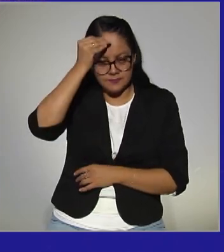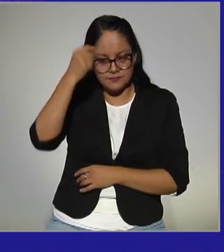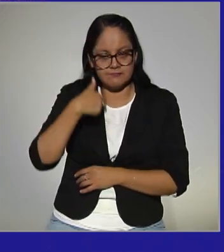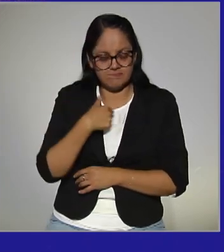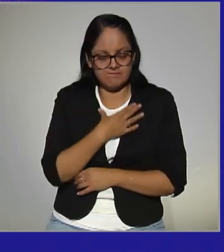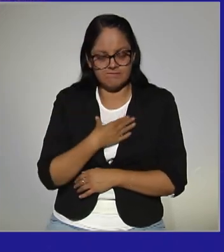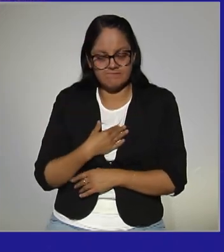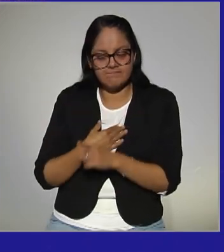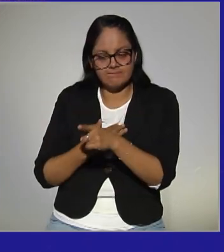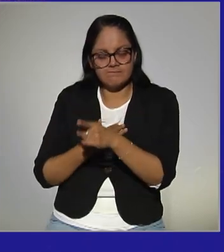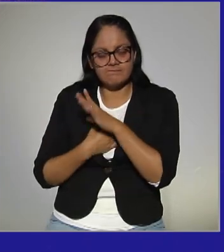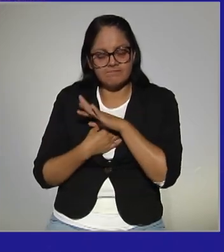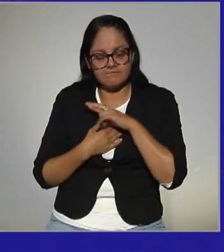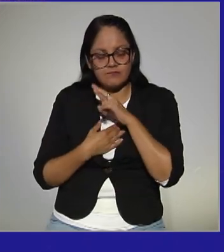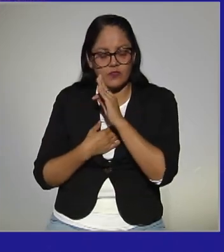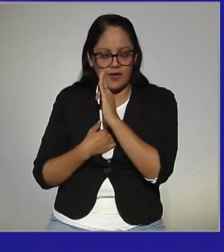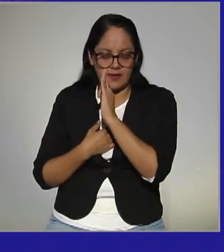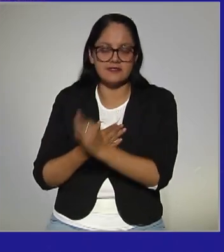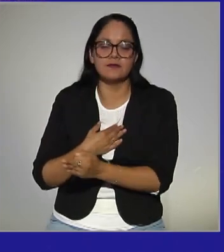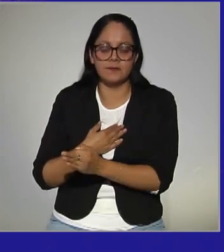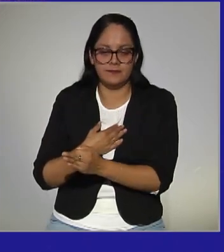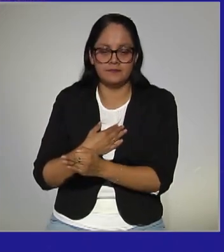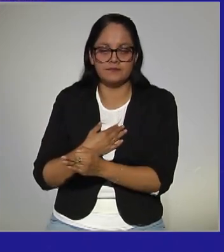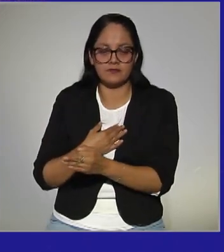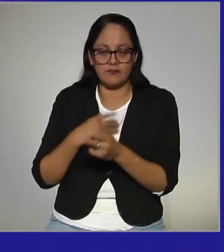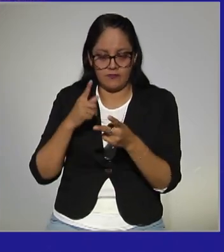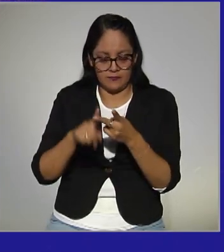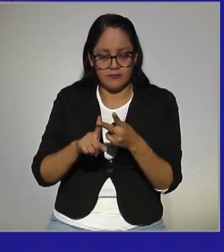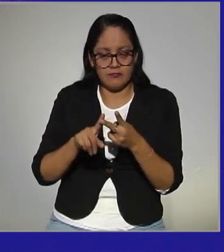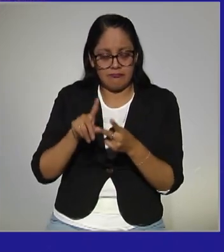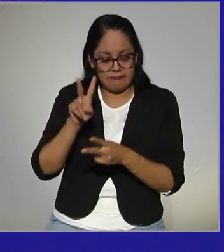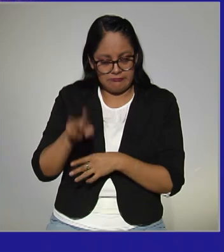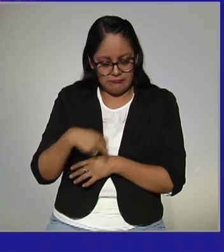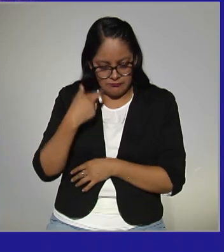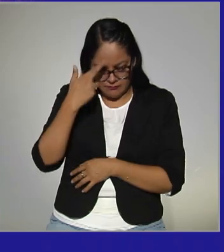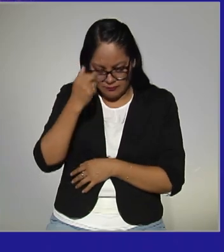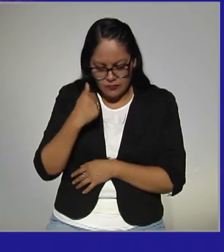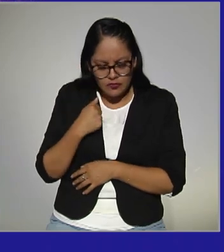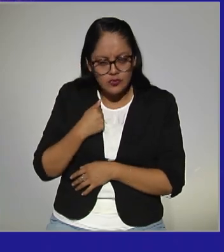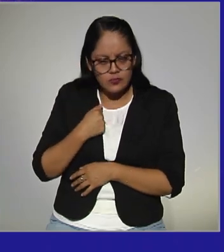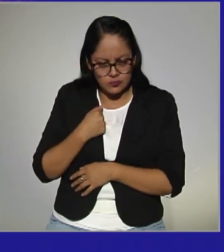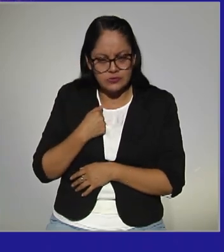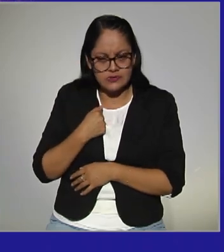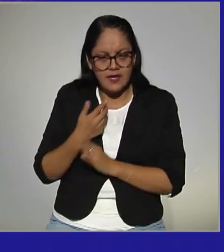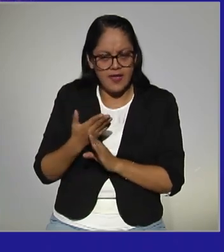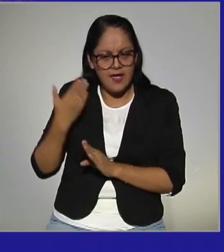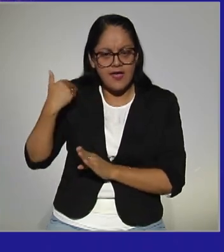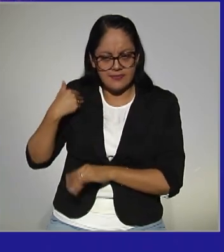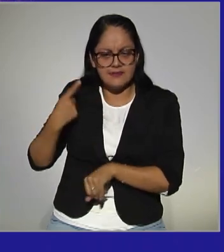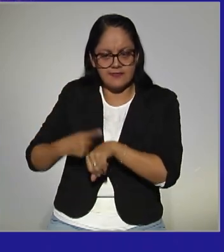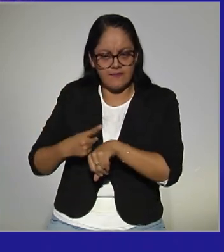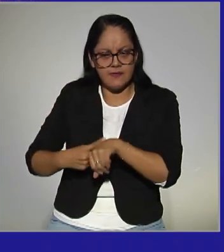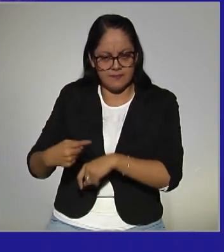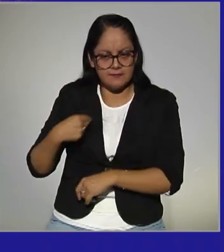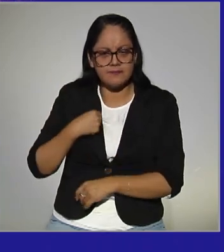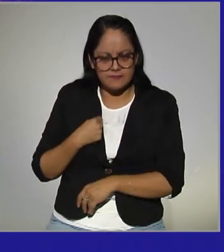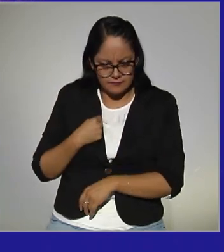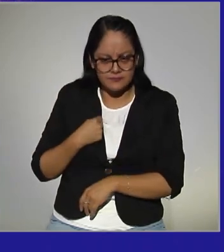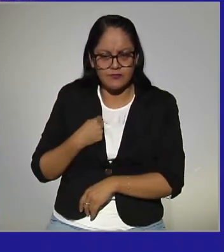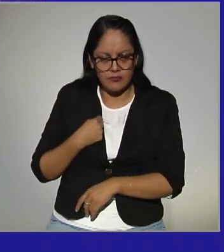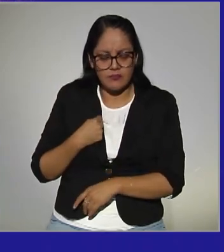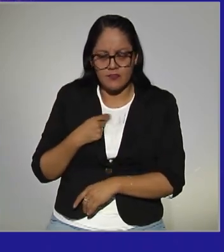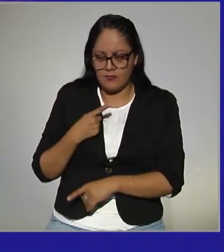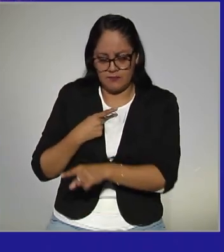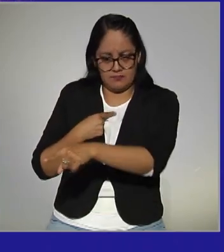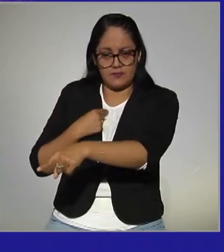hija tal como es, a reconocer que soy yo la que estaba enferma, que ella no tenía